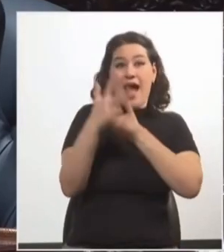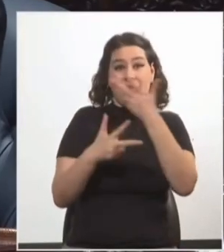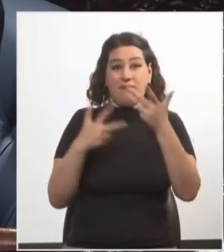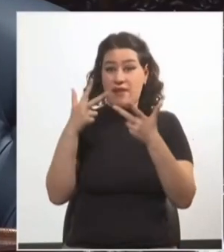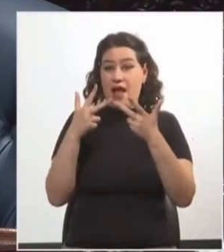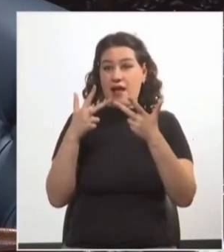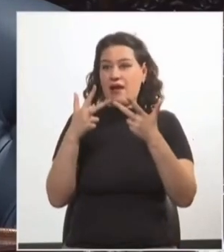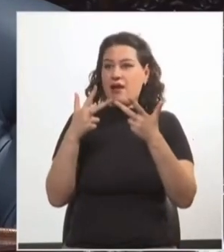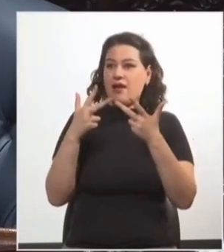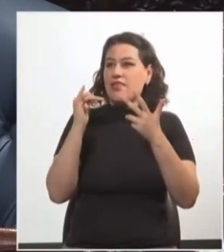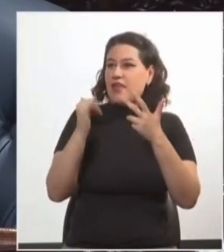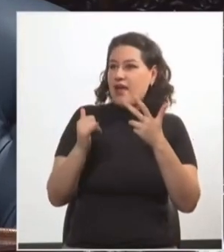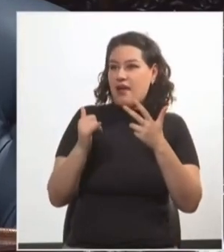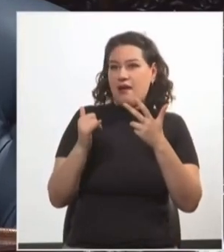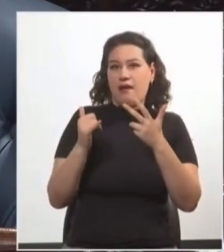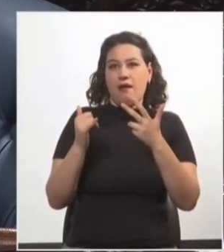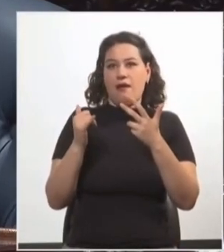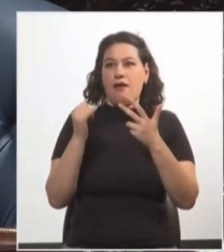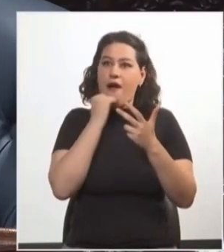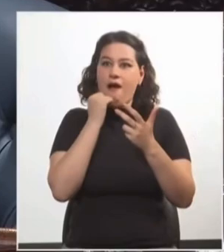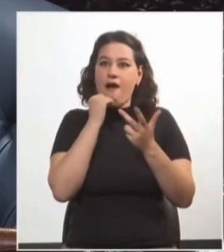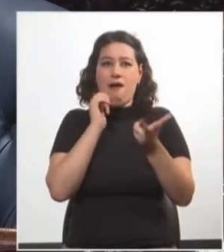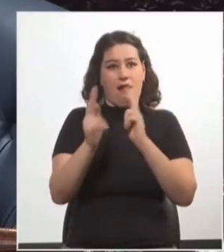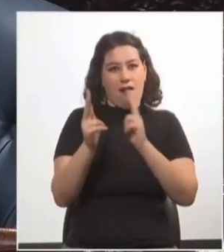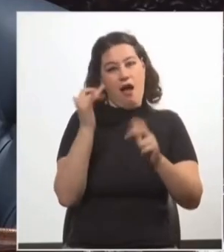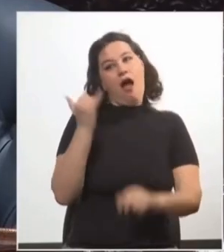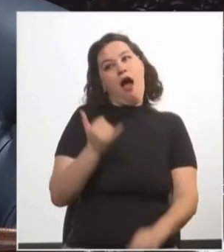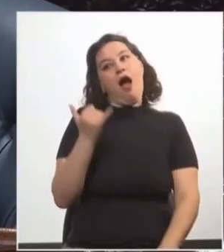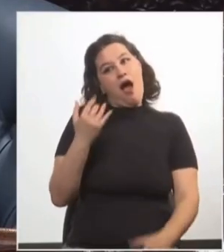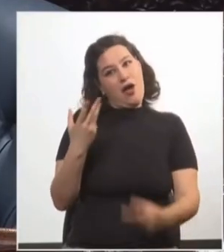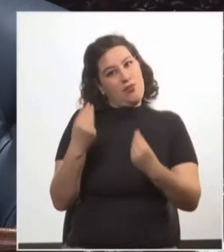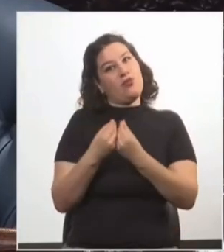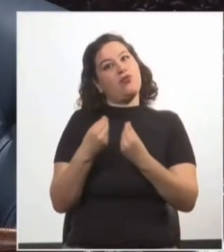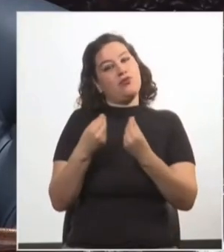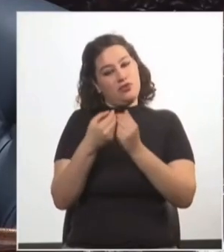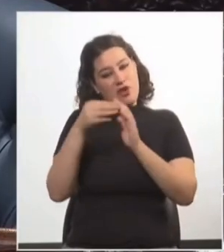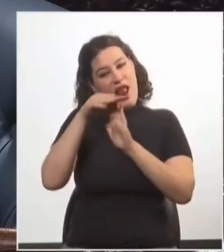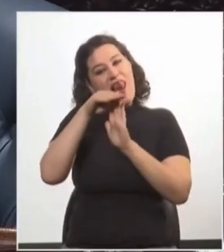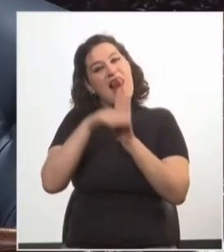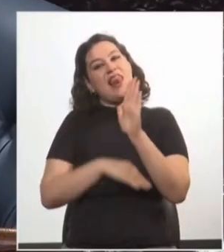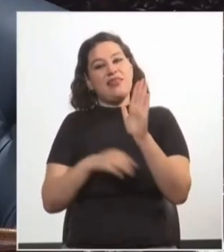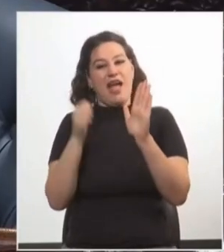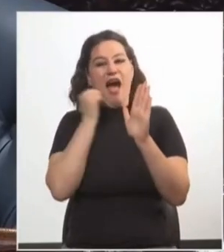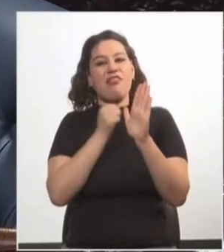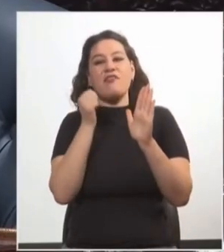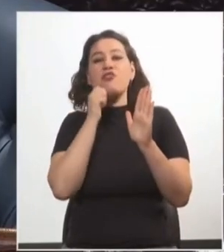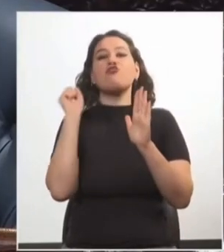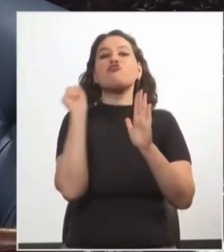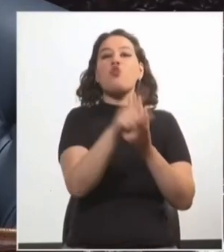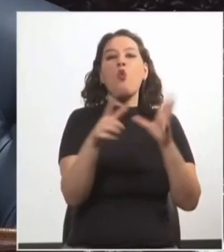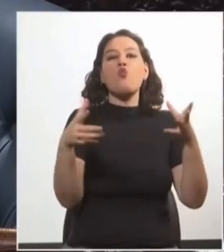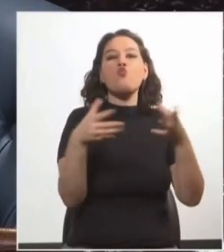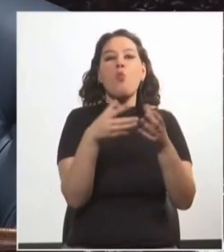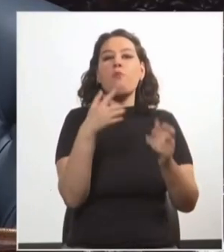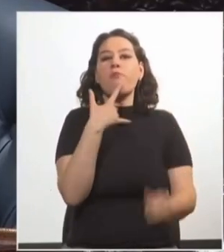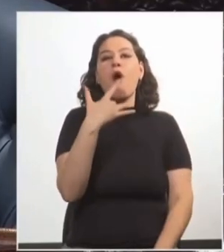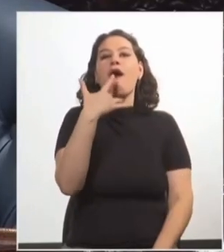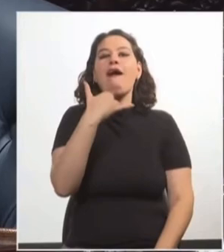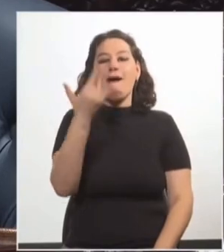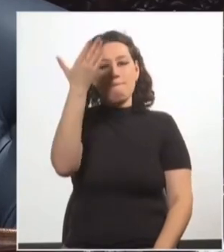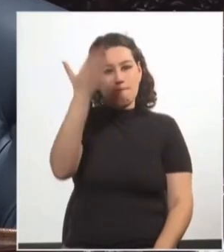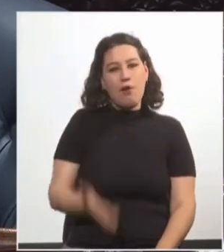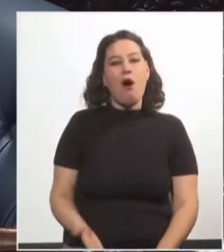discusión parlamentaria, tenemos una larga lista que proviene de su bancada para poner como ejemplo